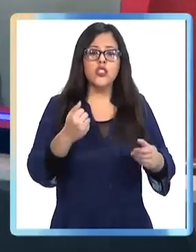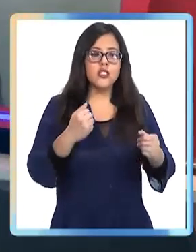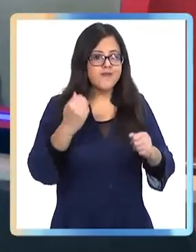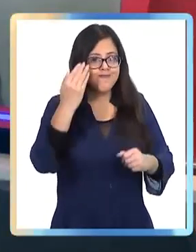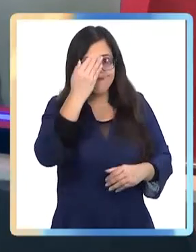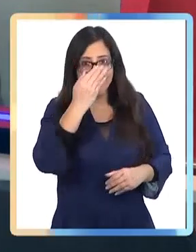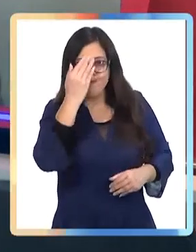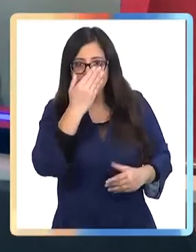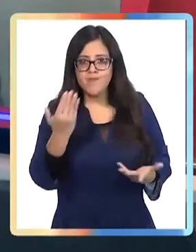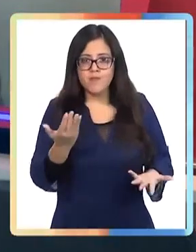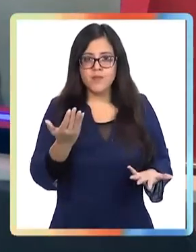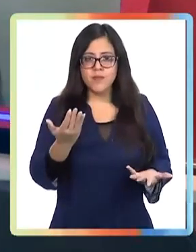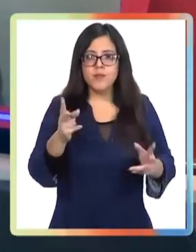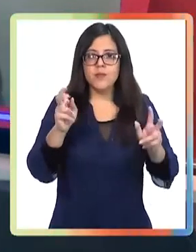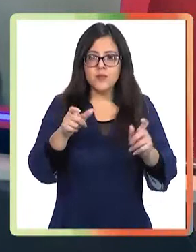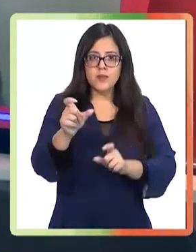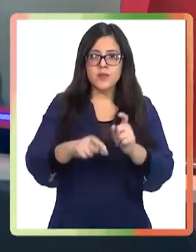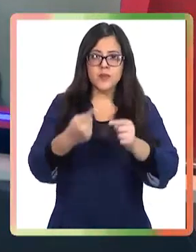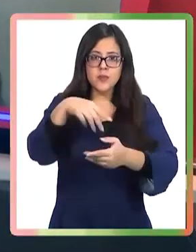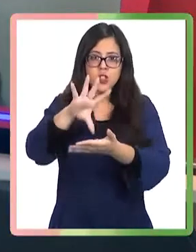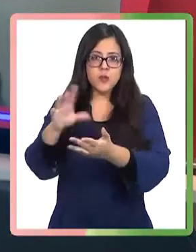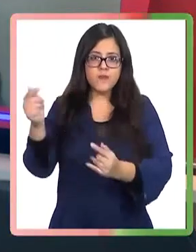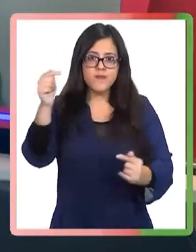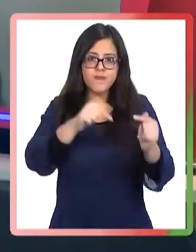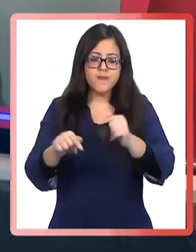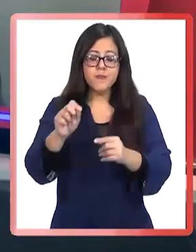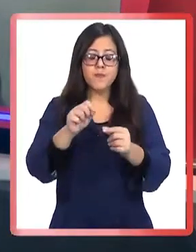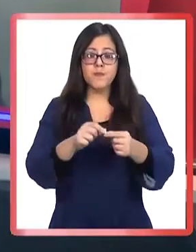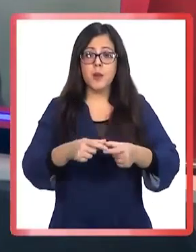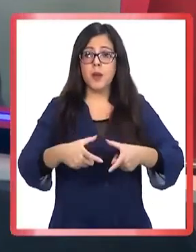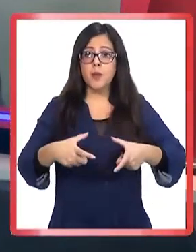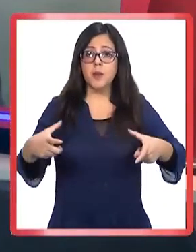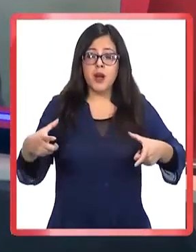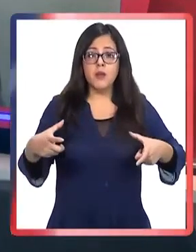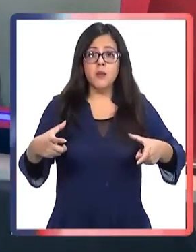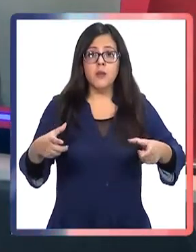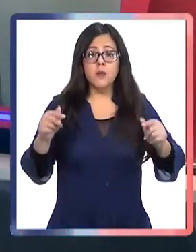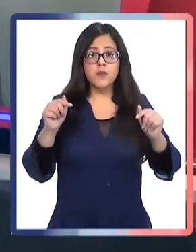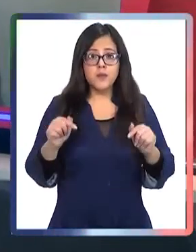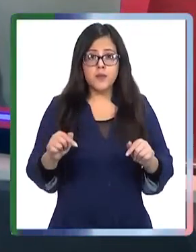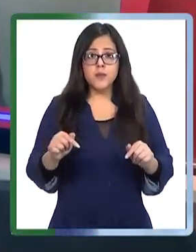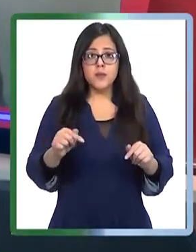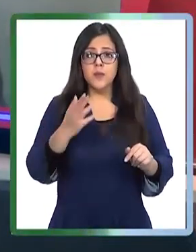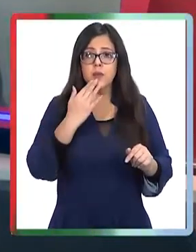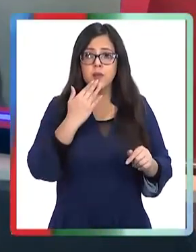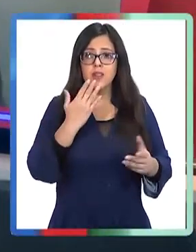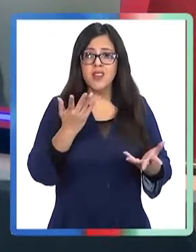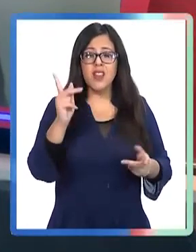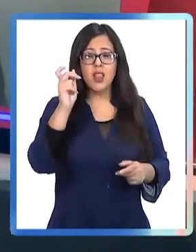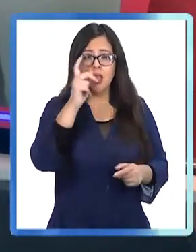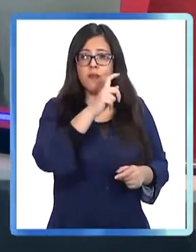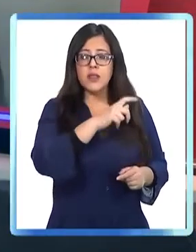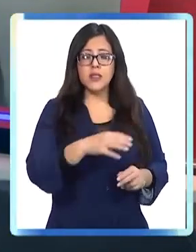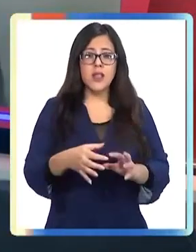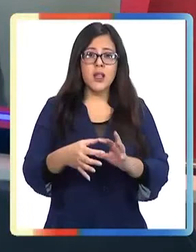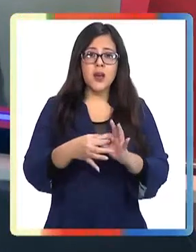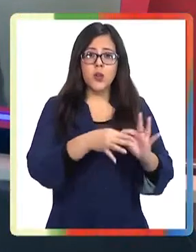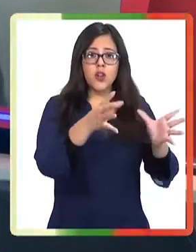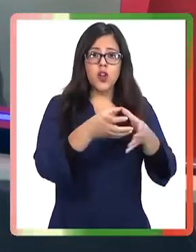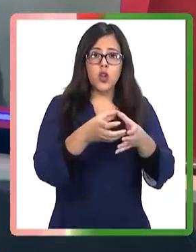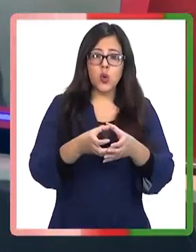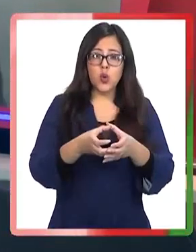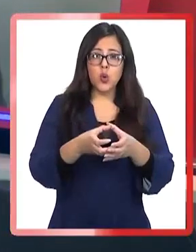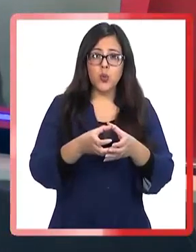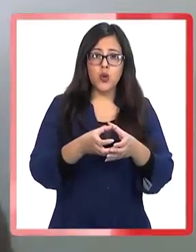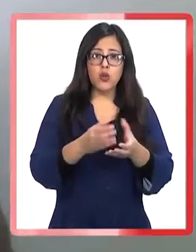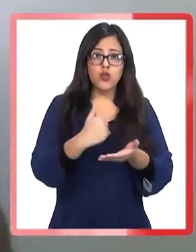de desesperación frente al fenómeno migratorio que cada vez se acrecenta, que cada vez se vuelve más compleja debido a que los